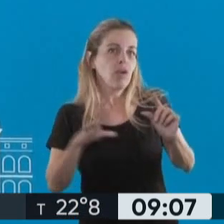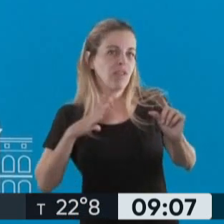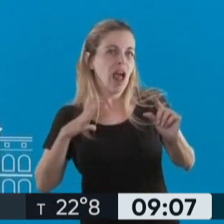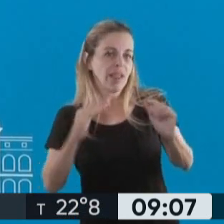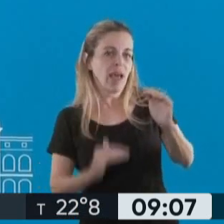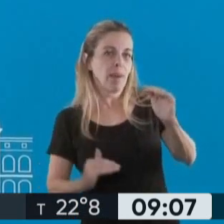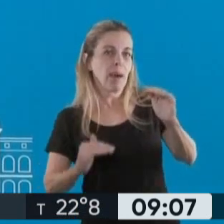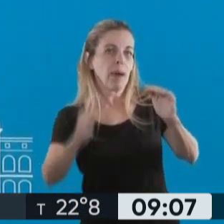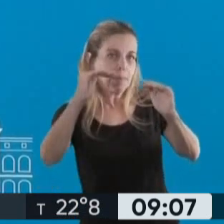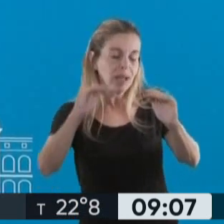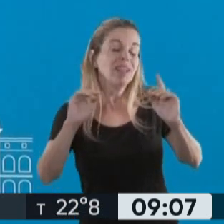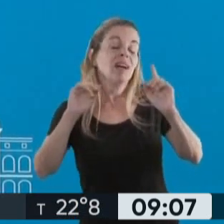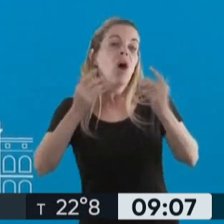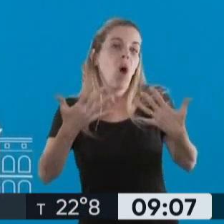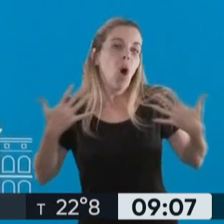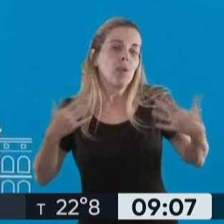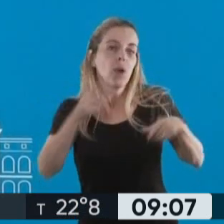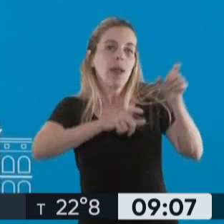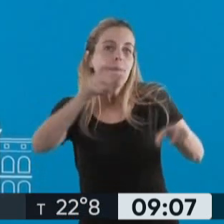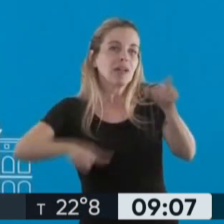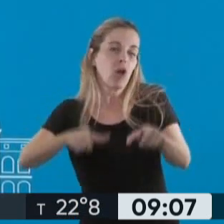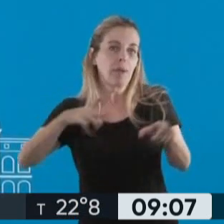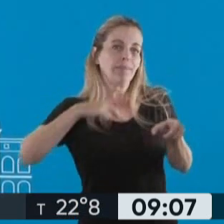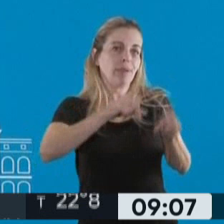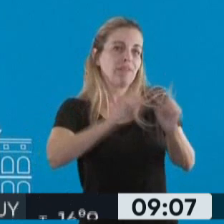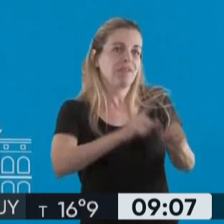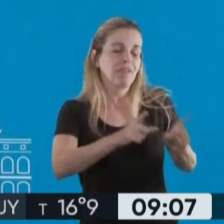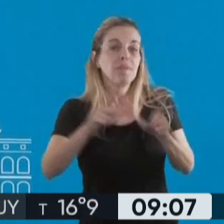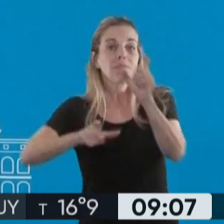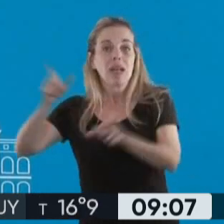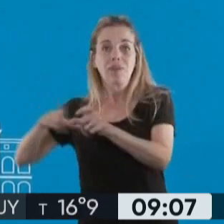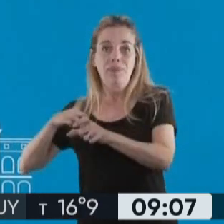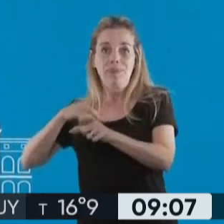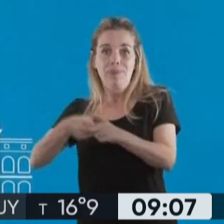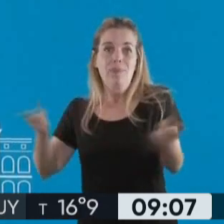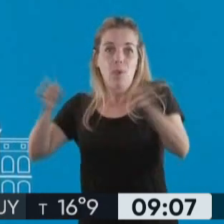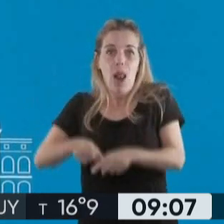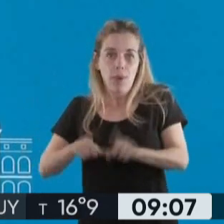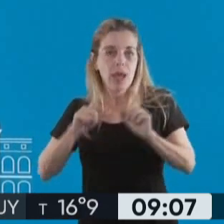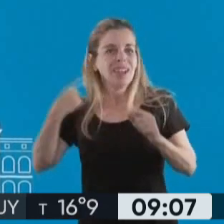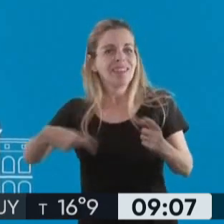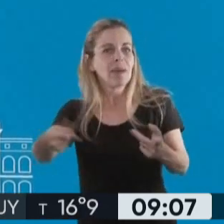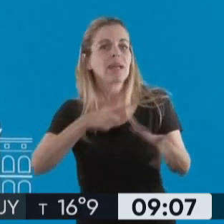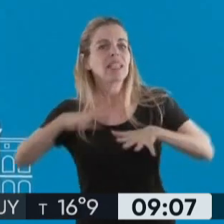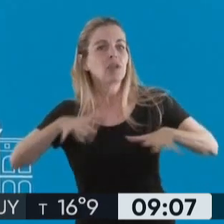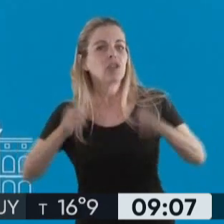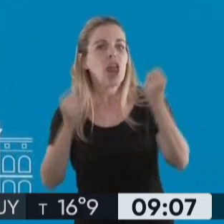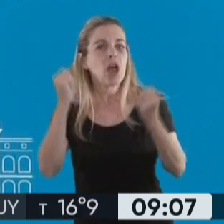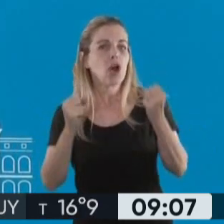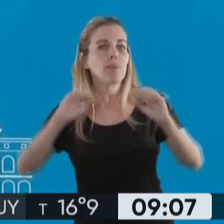primero los que más tienen y se concentró más la riqueza de lo que estaba concentrada antes de la pandemia. Cada crisis económica lo que hace es que la